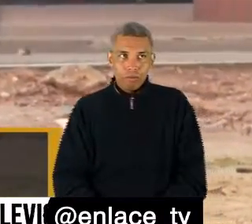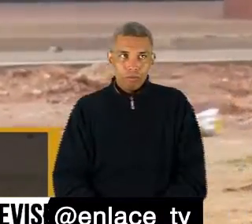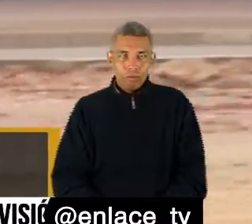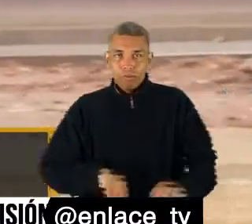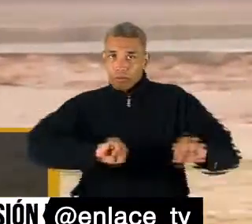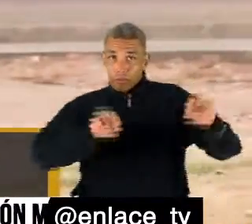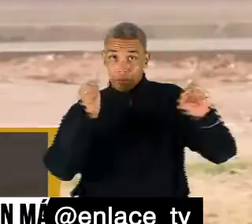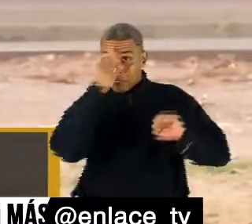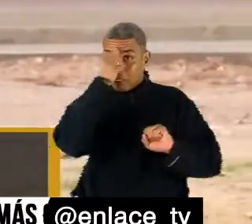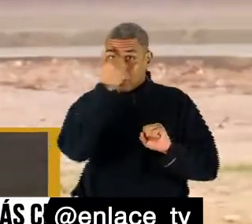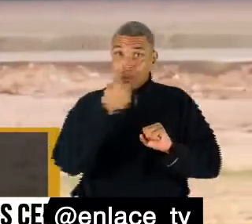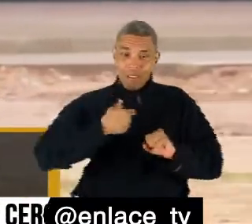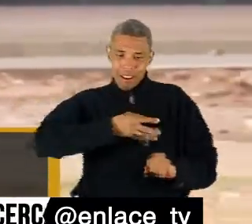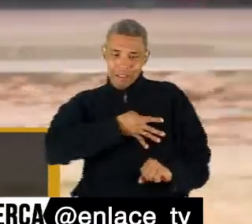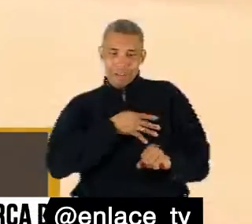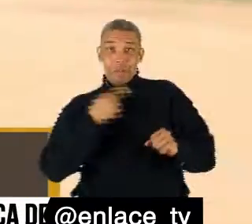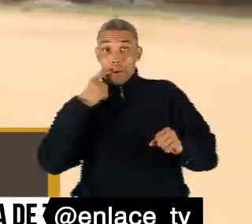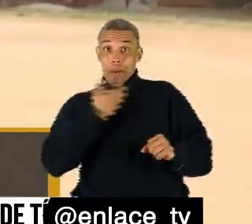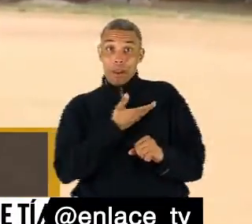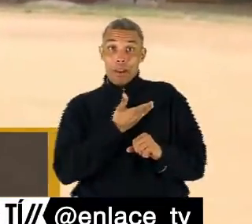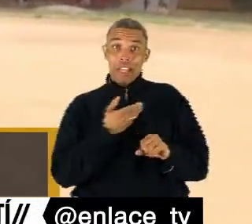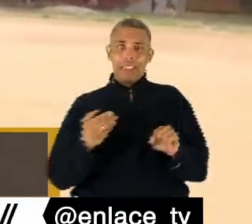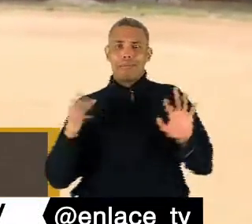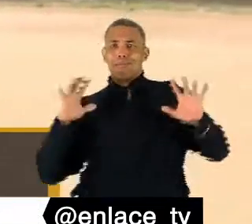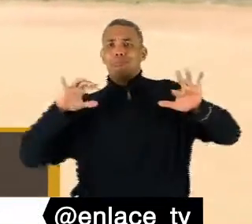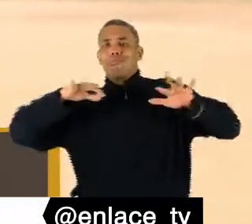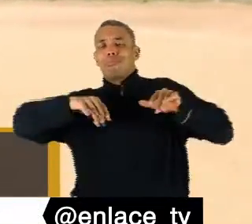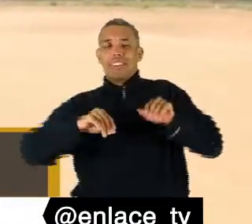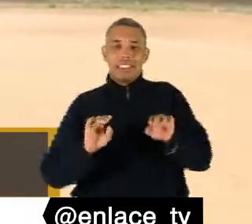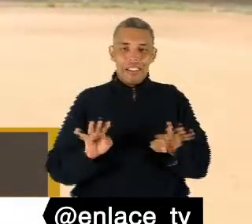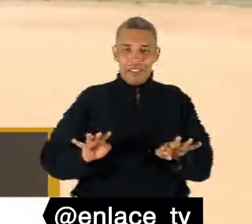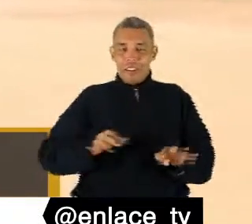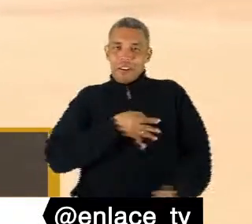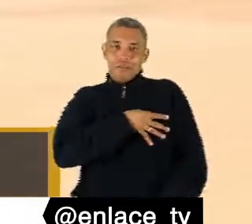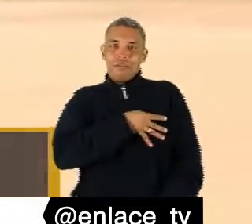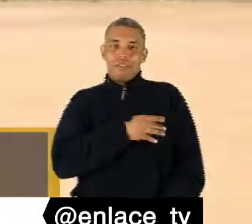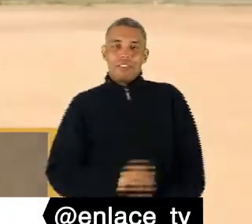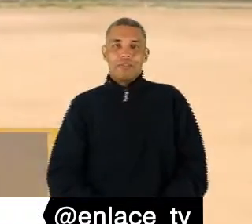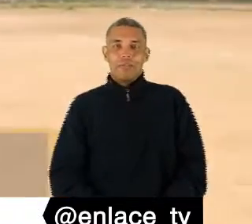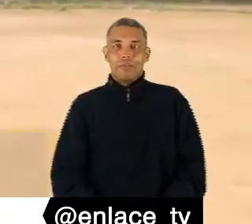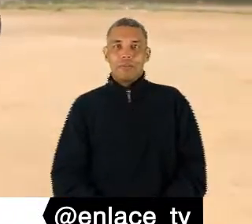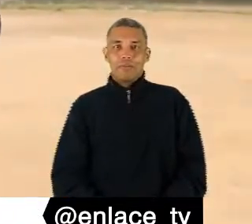domingo ha sido de mucha alegría entre los padres de familia que han asistido a este encuentro de los más pequeños.